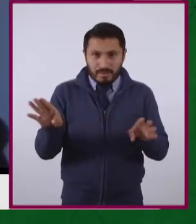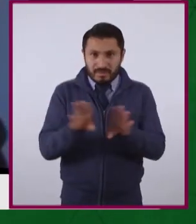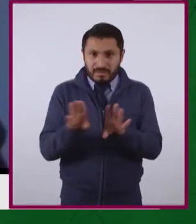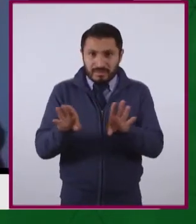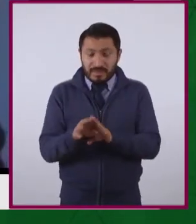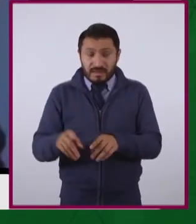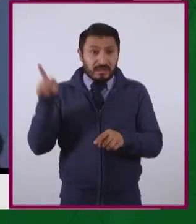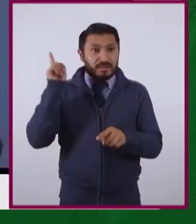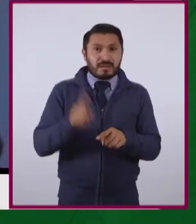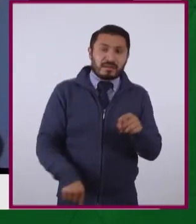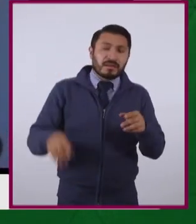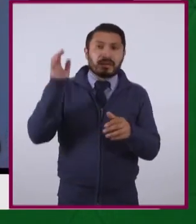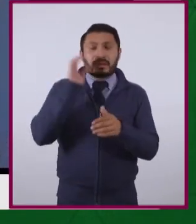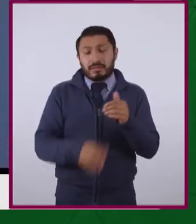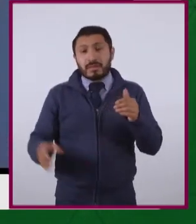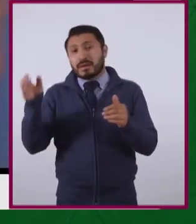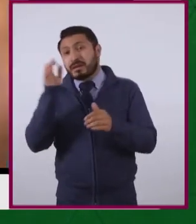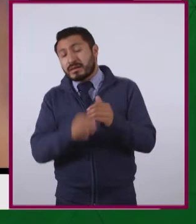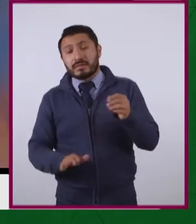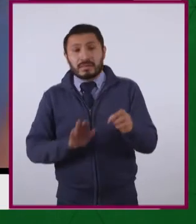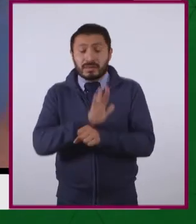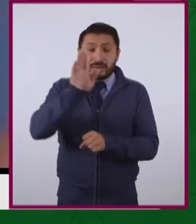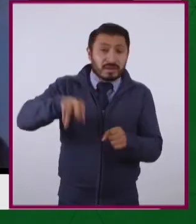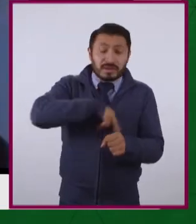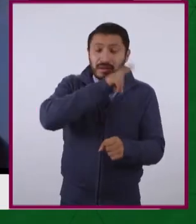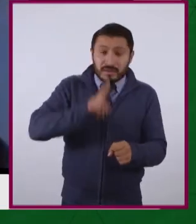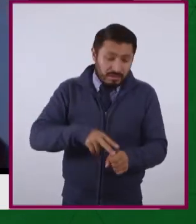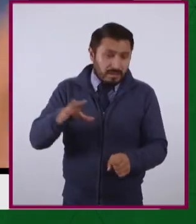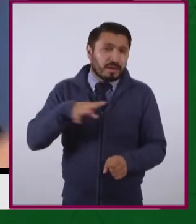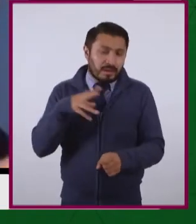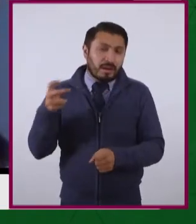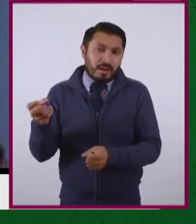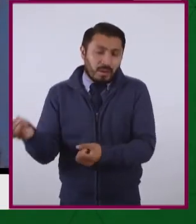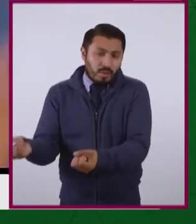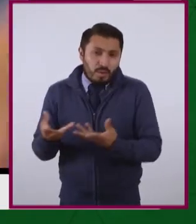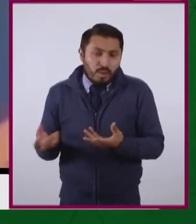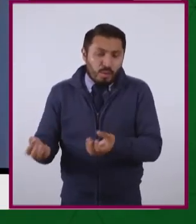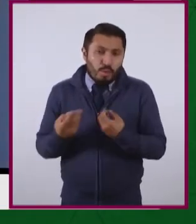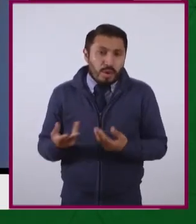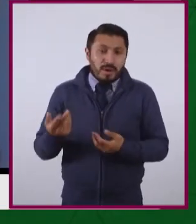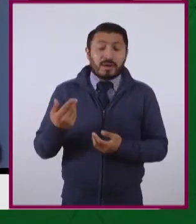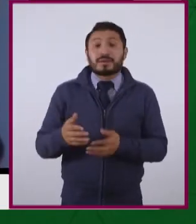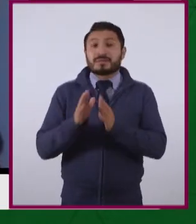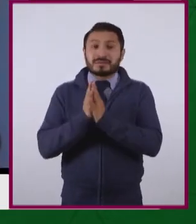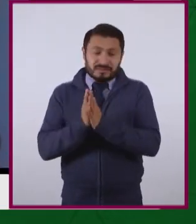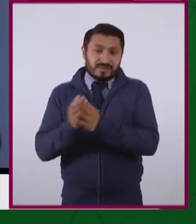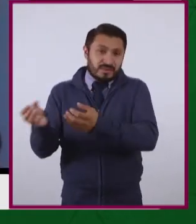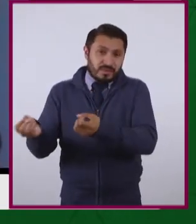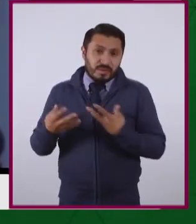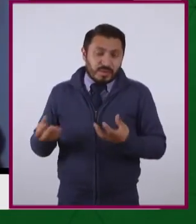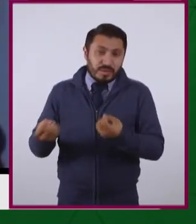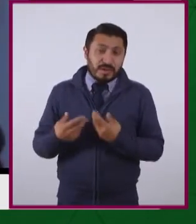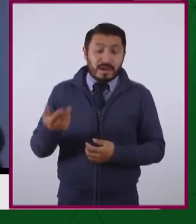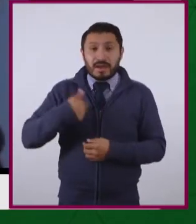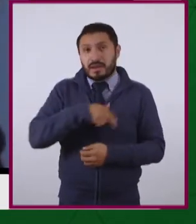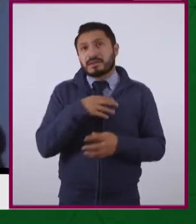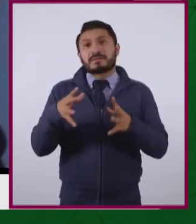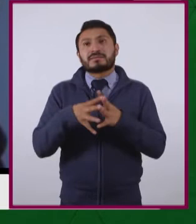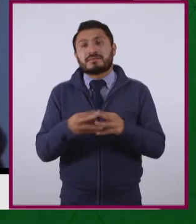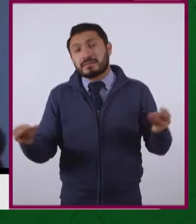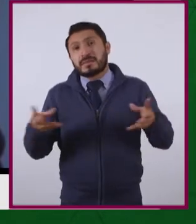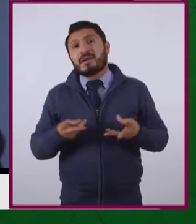estemos acabando lo que la naturaleza tiene ahí, que nos ha hecho el favor de